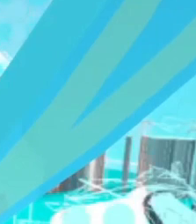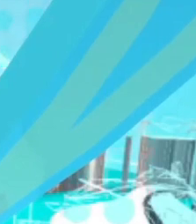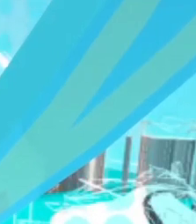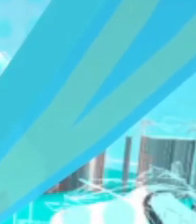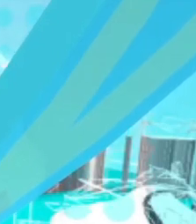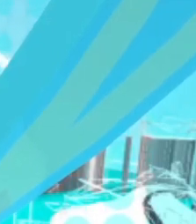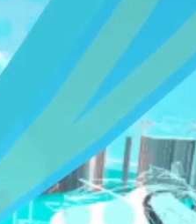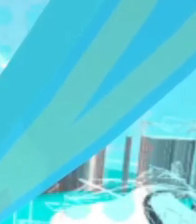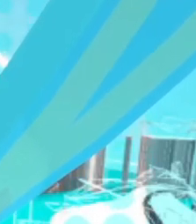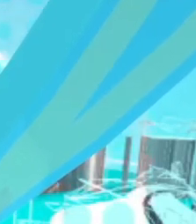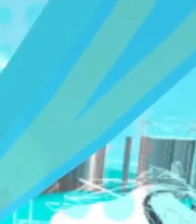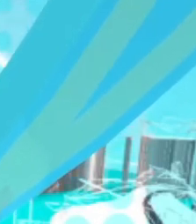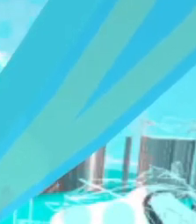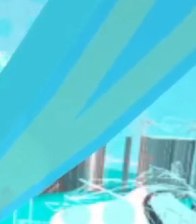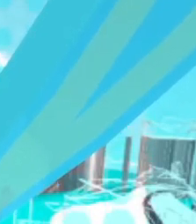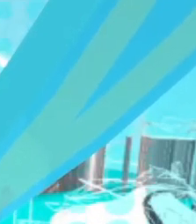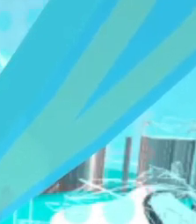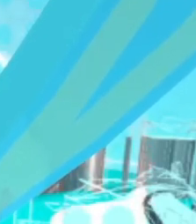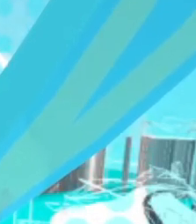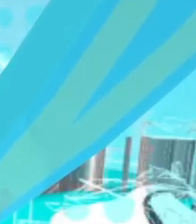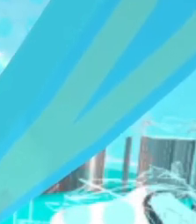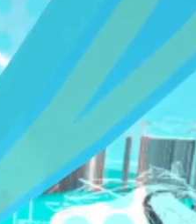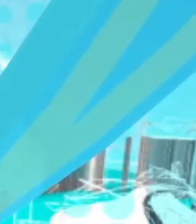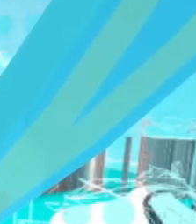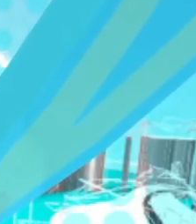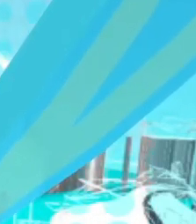El precio del dólar para hoy en la compra,